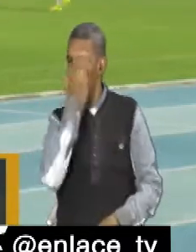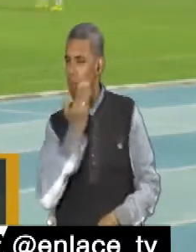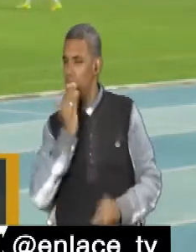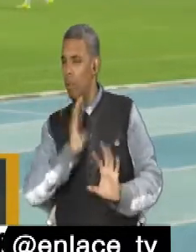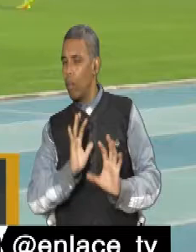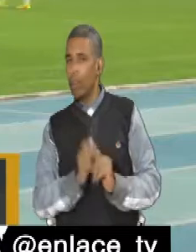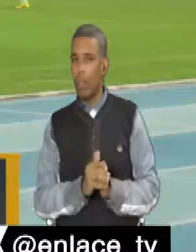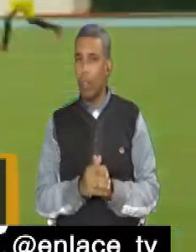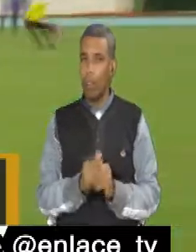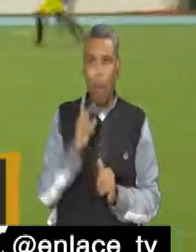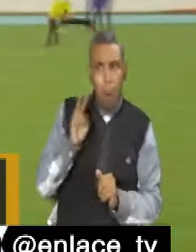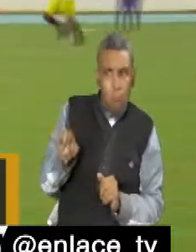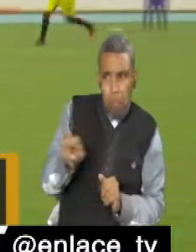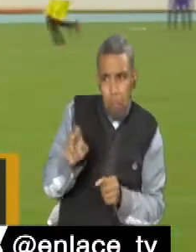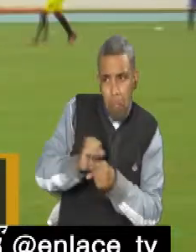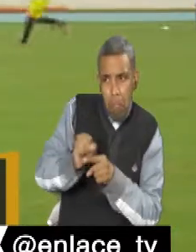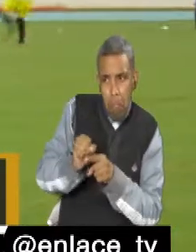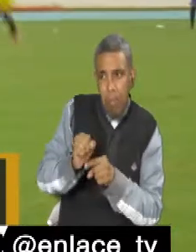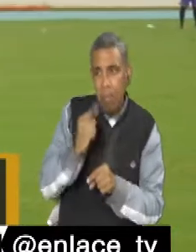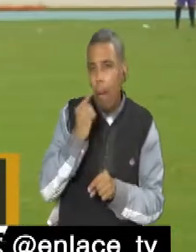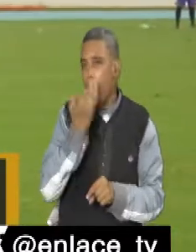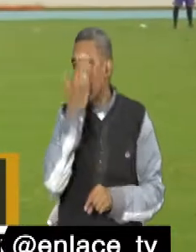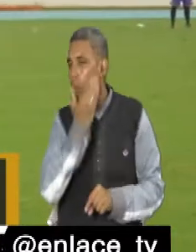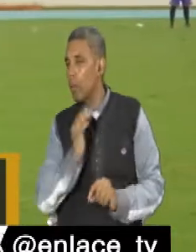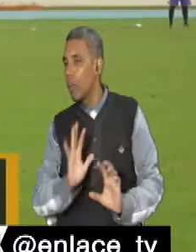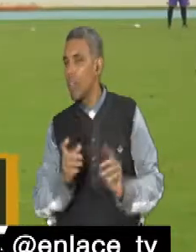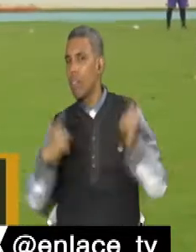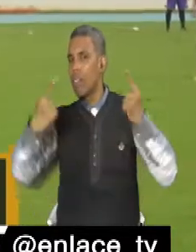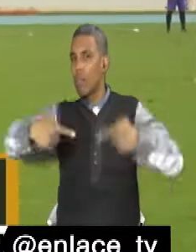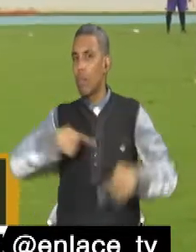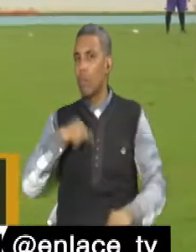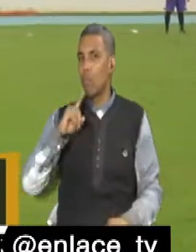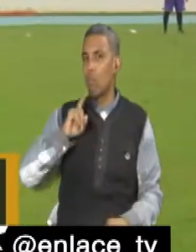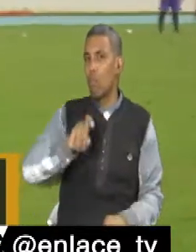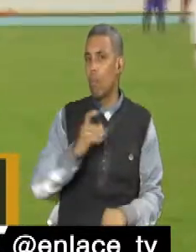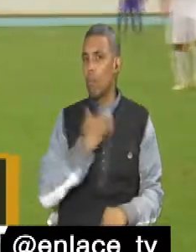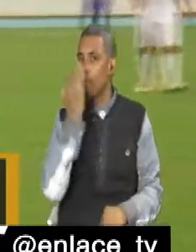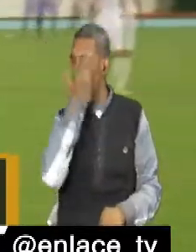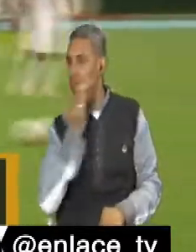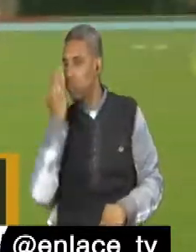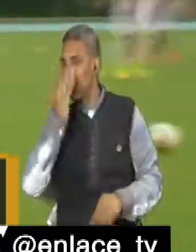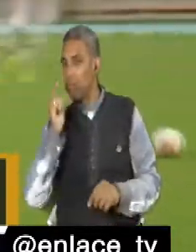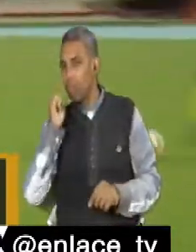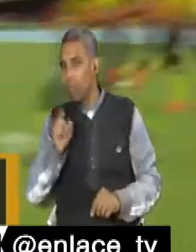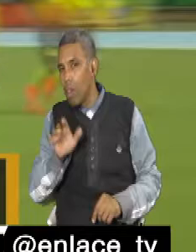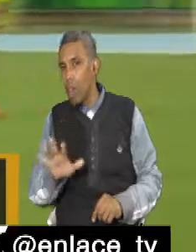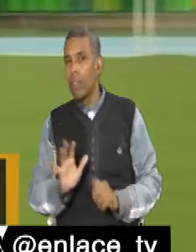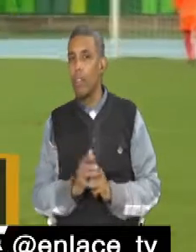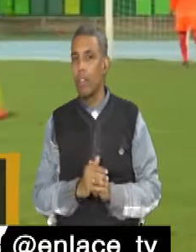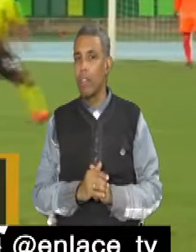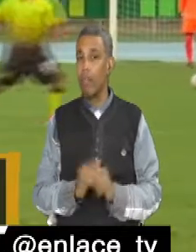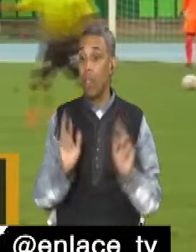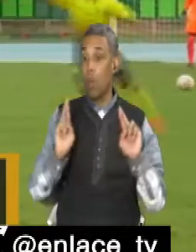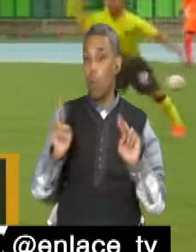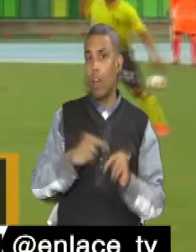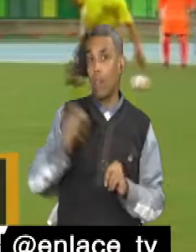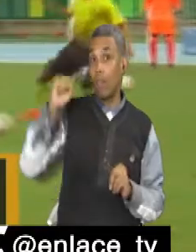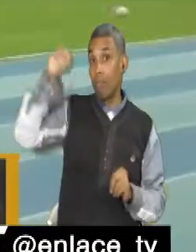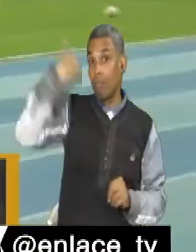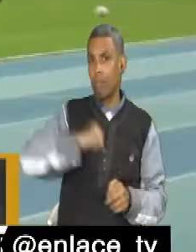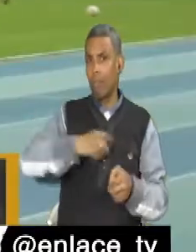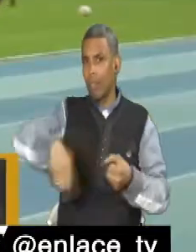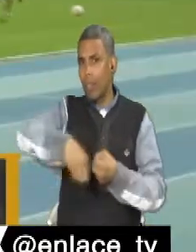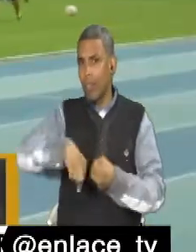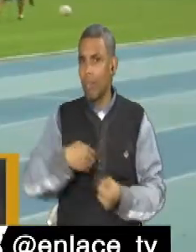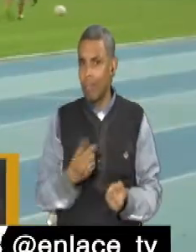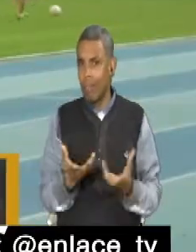y otra cosa ya es jugando. En el clásico contra el Atlético Bucaramanga por la Liga Águila 2, los aficionados esperan el triunfo como locales. Y